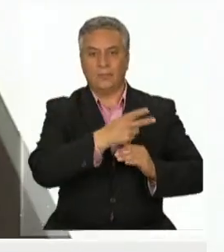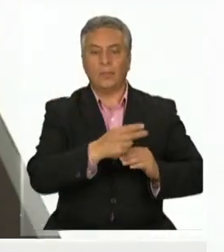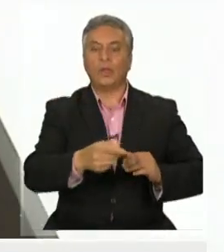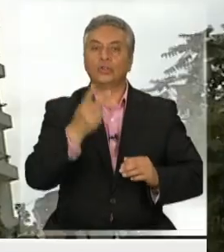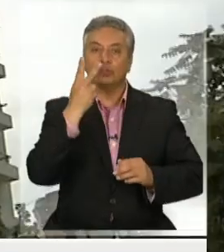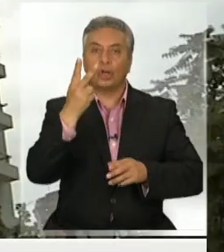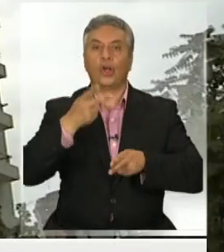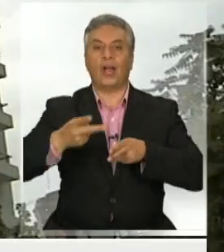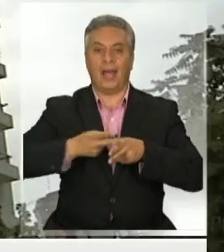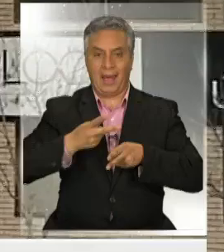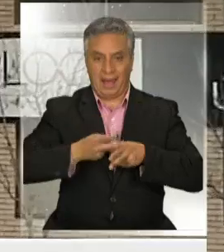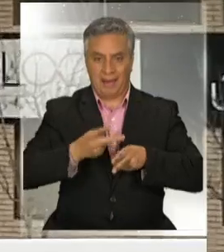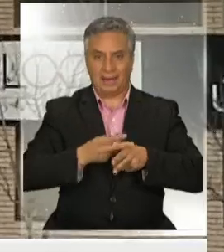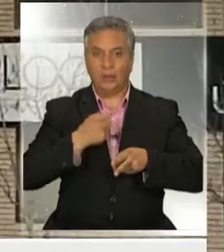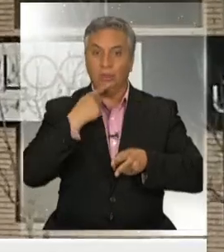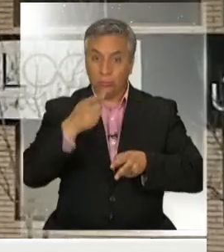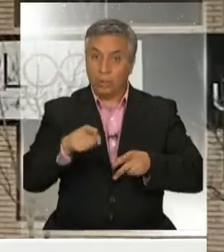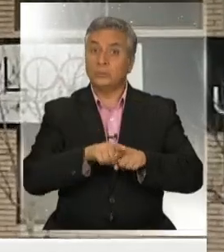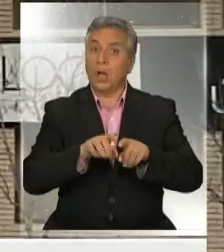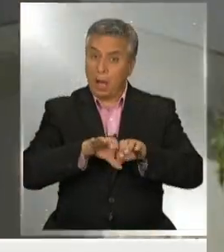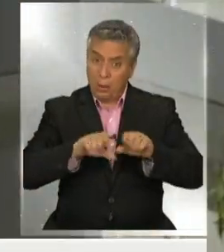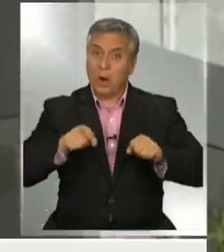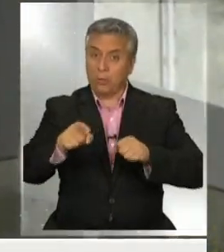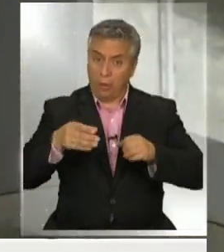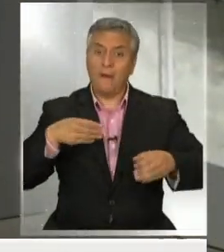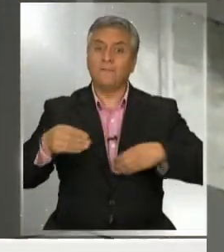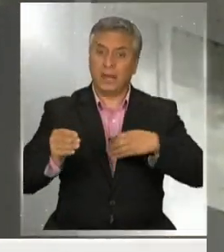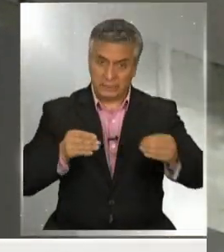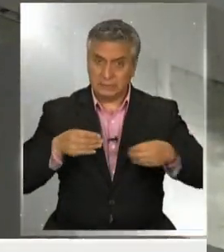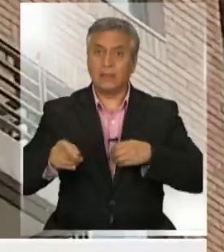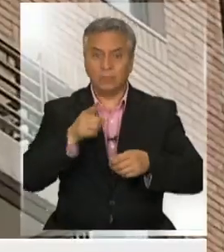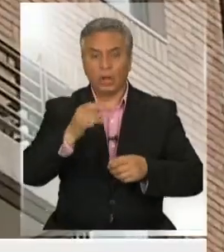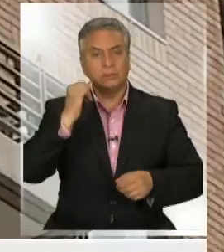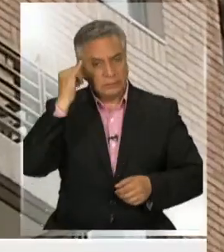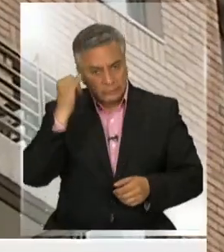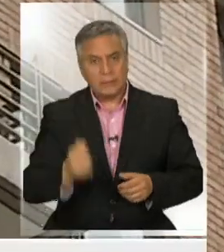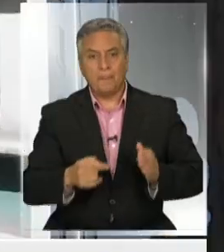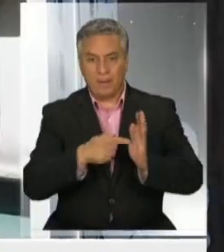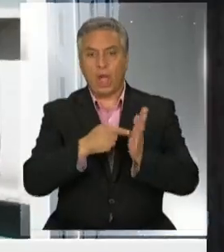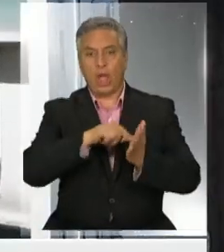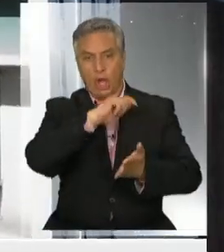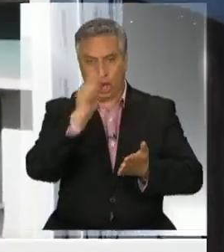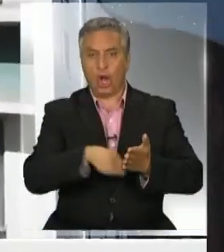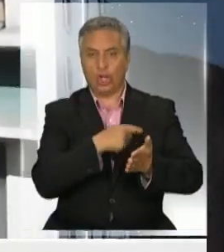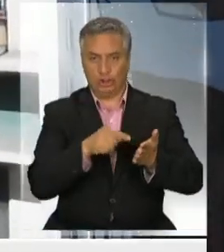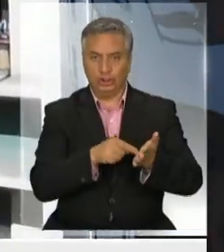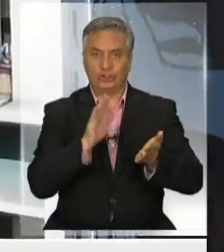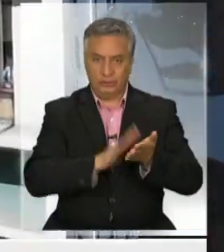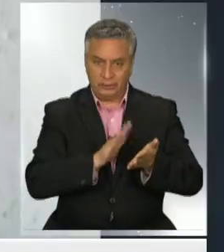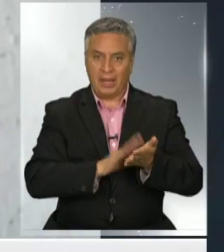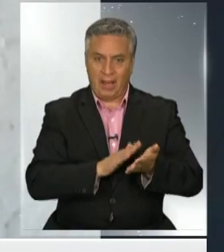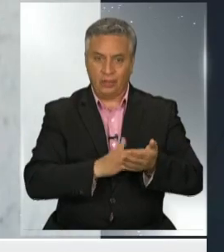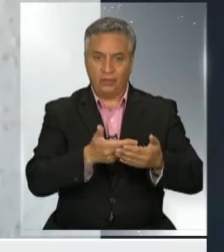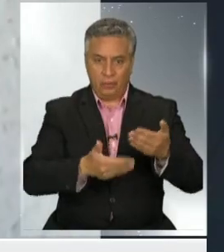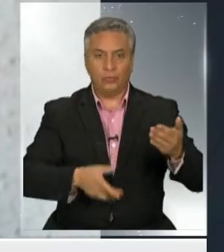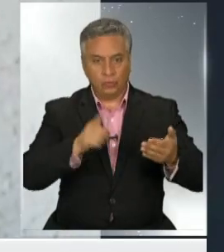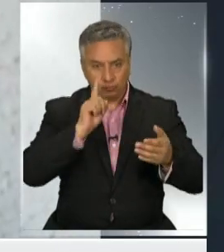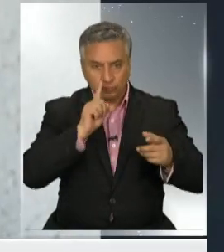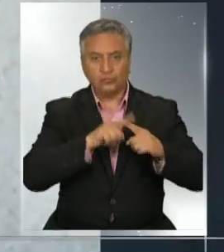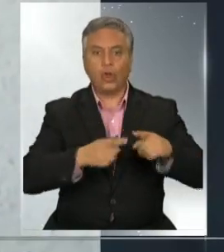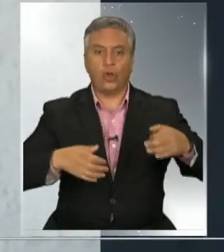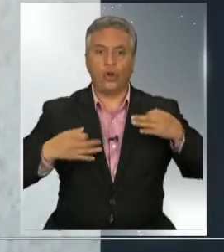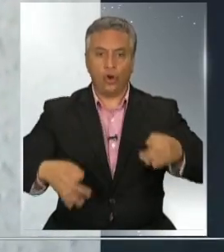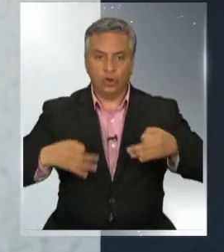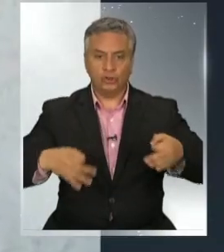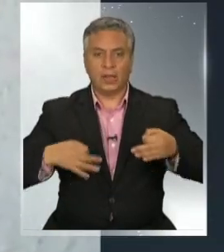Si bien sus acuerdos son flexibles, siempre están respaldados por un contrato. Queda formalizado bajo un contrato con